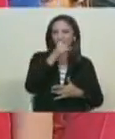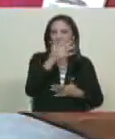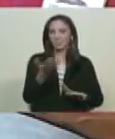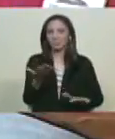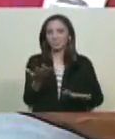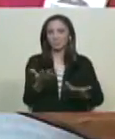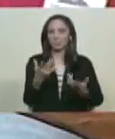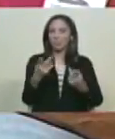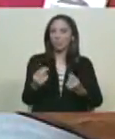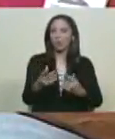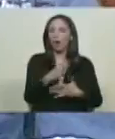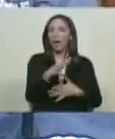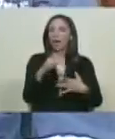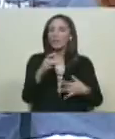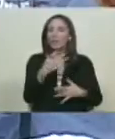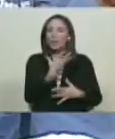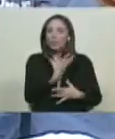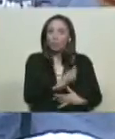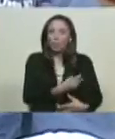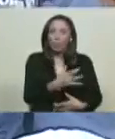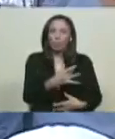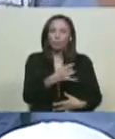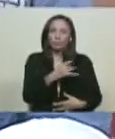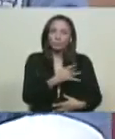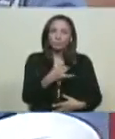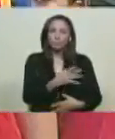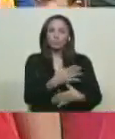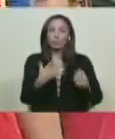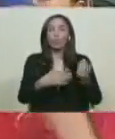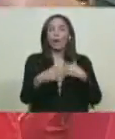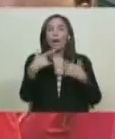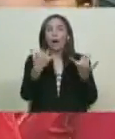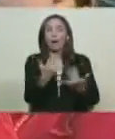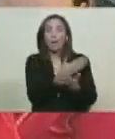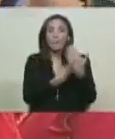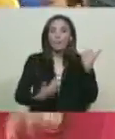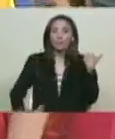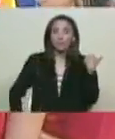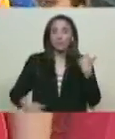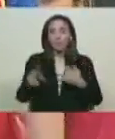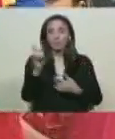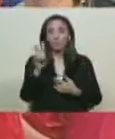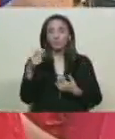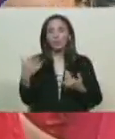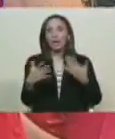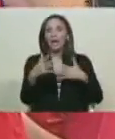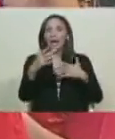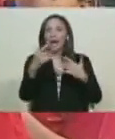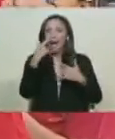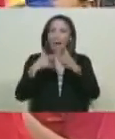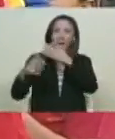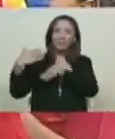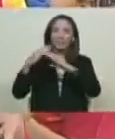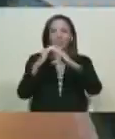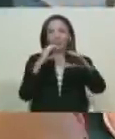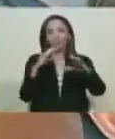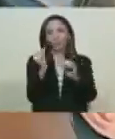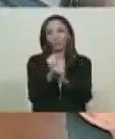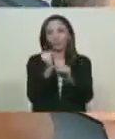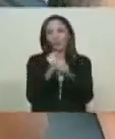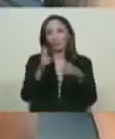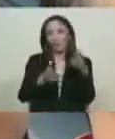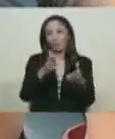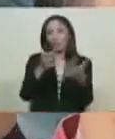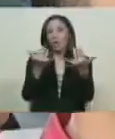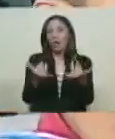lo que más le duele es que un transportista sea el presidente de Venezuela. Y por eso hoy por hoy necesitamos seguir formándonos y